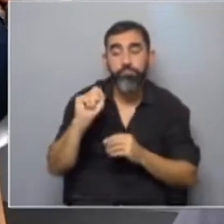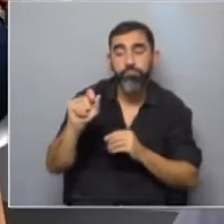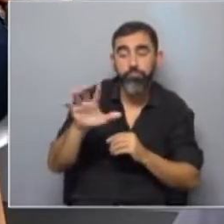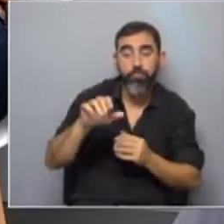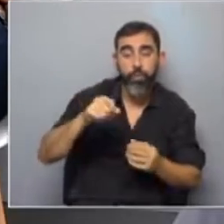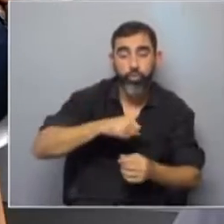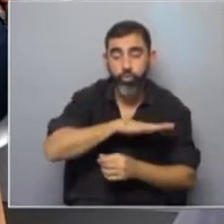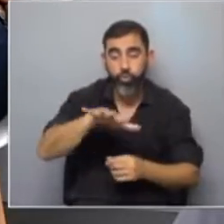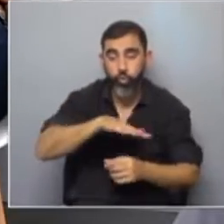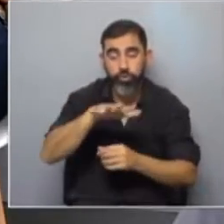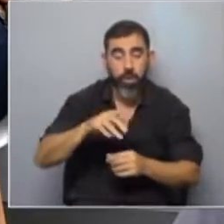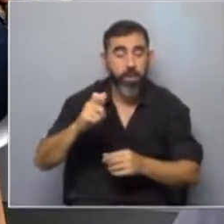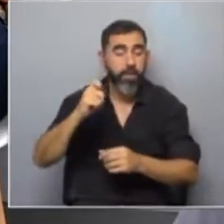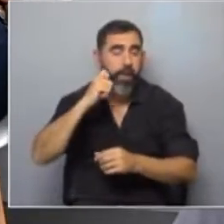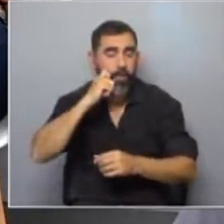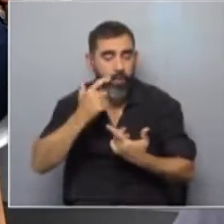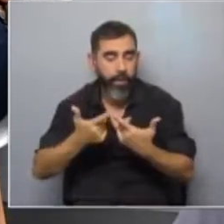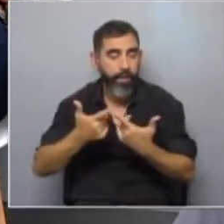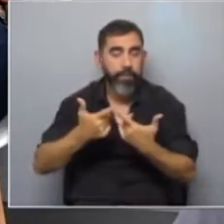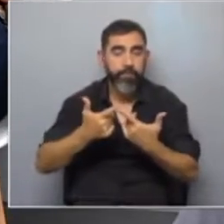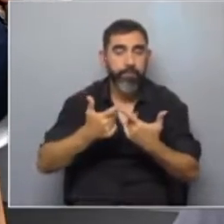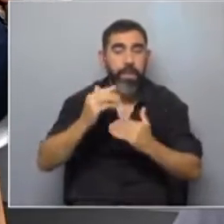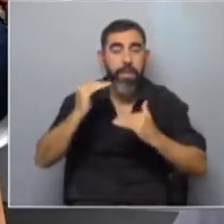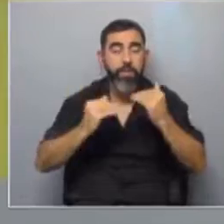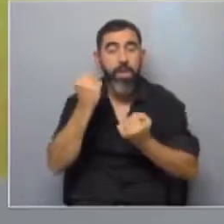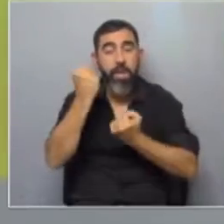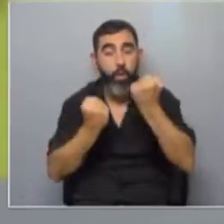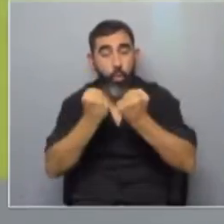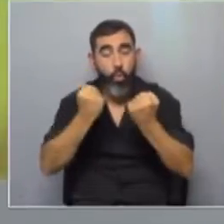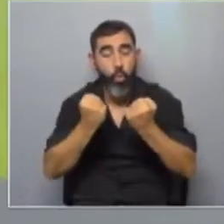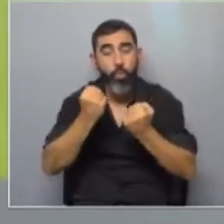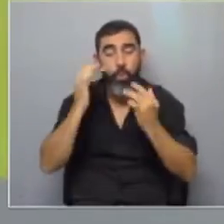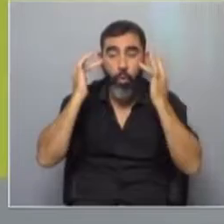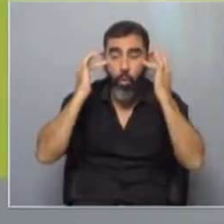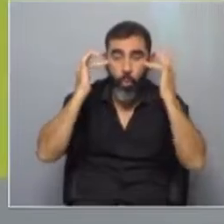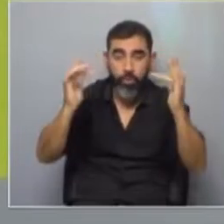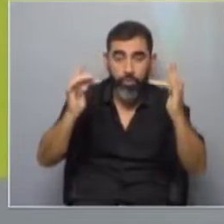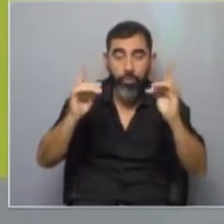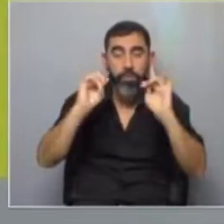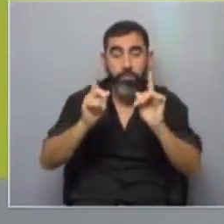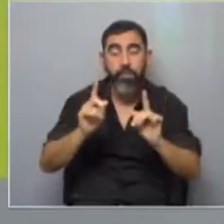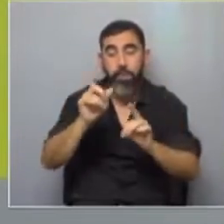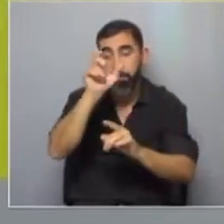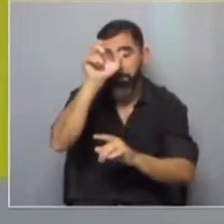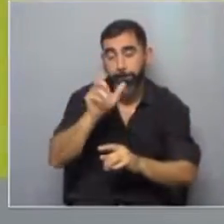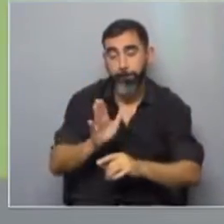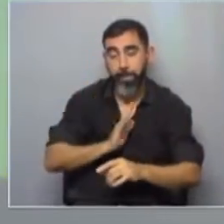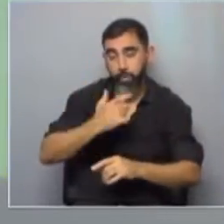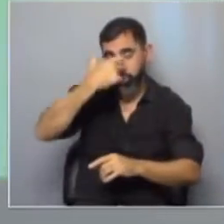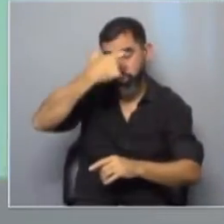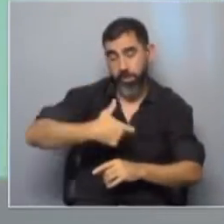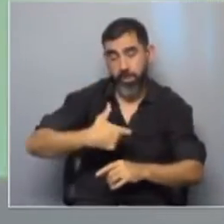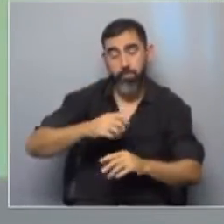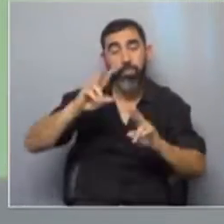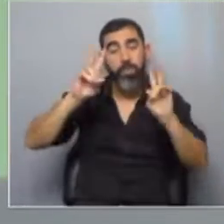características sociodemográficas, la edad, el nivel socioeconómico y educativo y los rasgos de personalidad vinculados a lo que